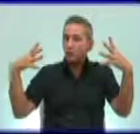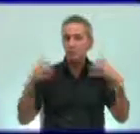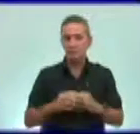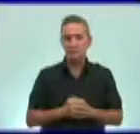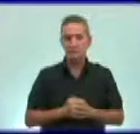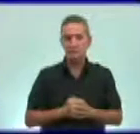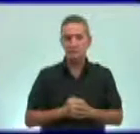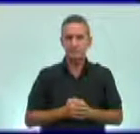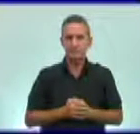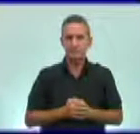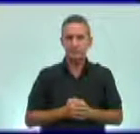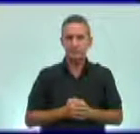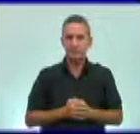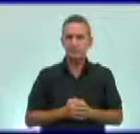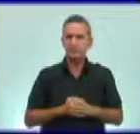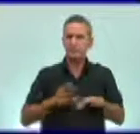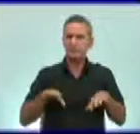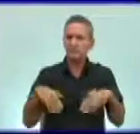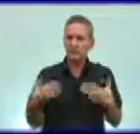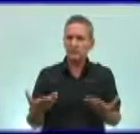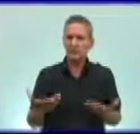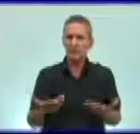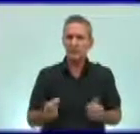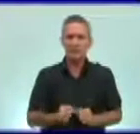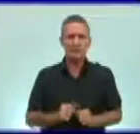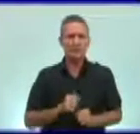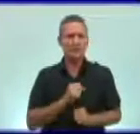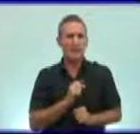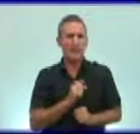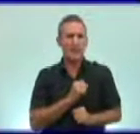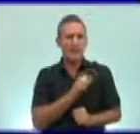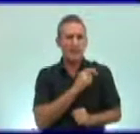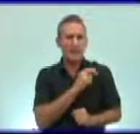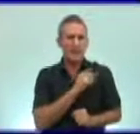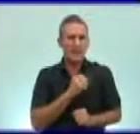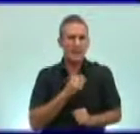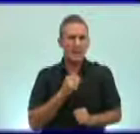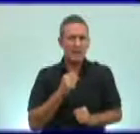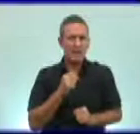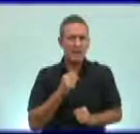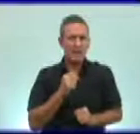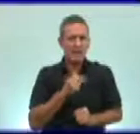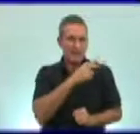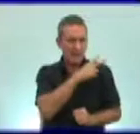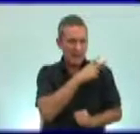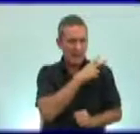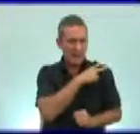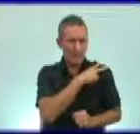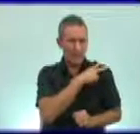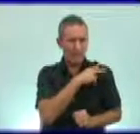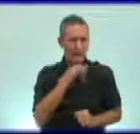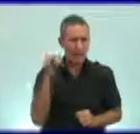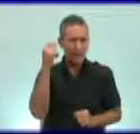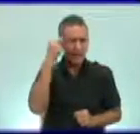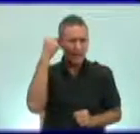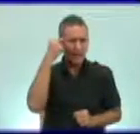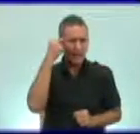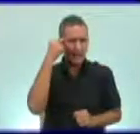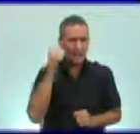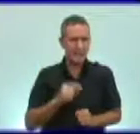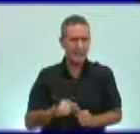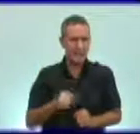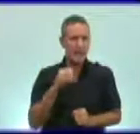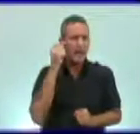el ser o ser militante en las corrientes o en las ideas de Bolívar? Tienes que tener cuidado porque lo bolivariano no es solo